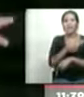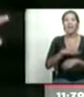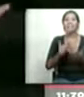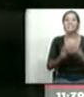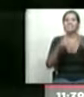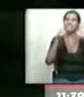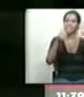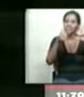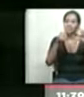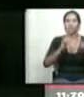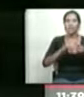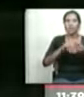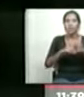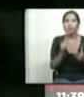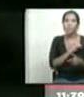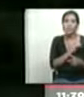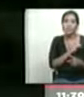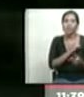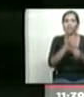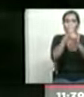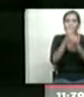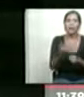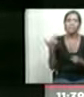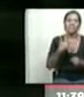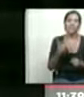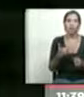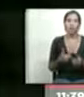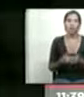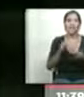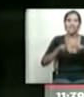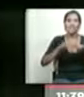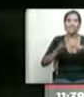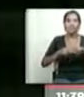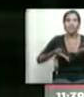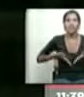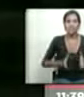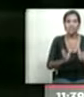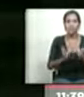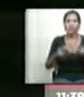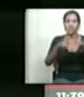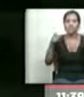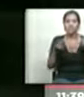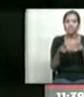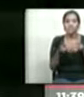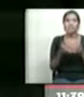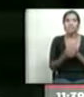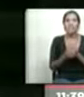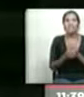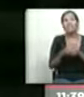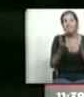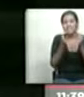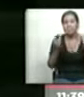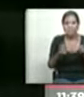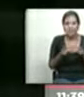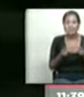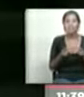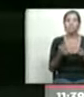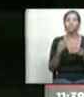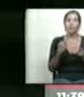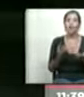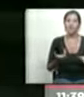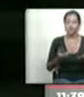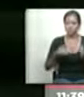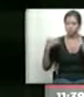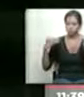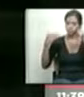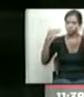por el miedo de que los estuvieran esperando para matarlos. El niño había nacido en la zona de reincorporación y era parte de esa primera generación posterior